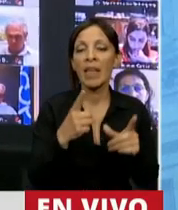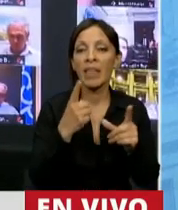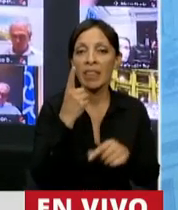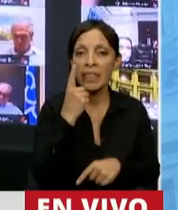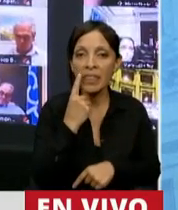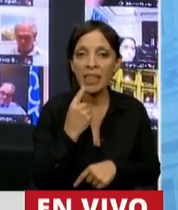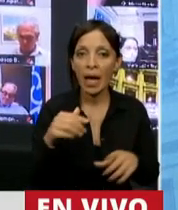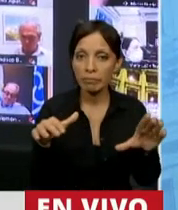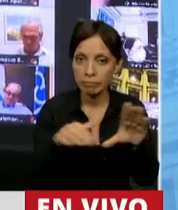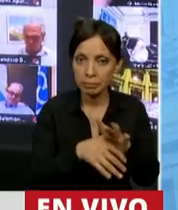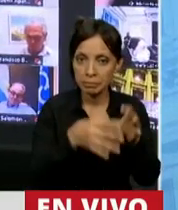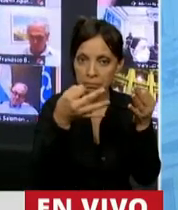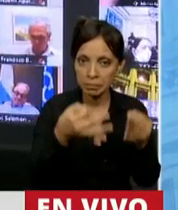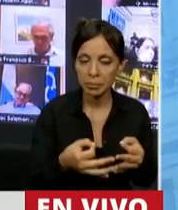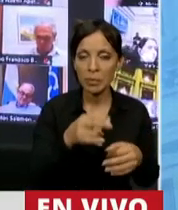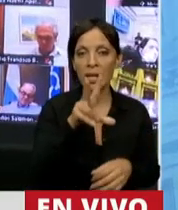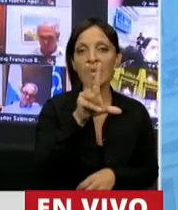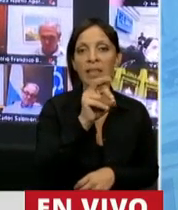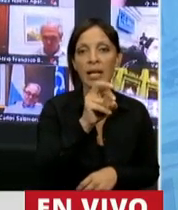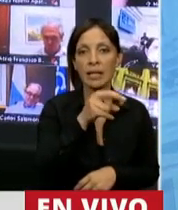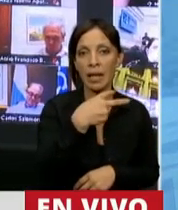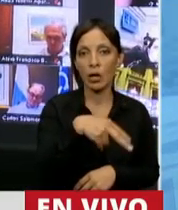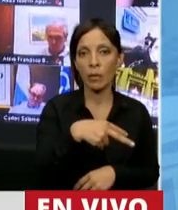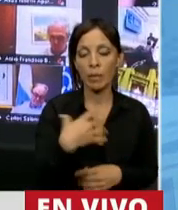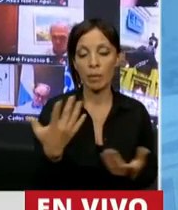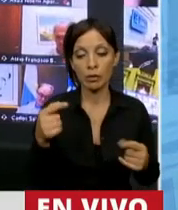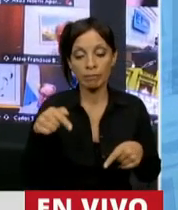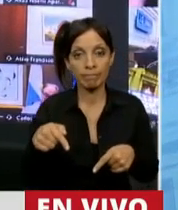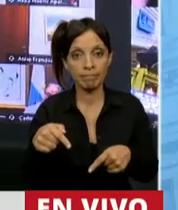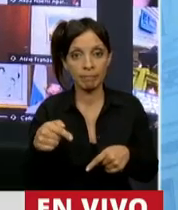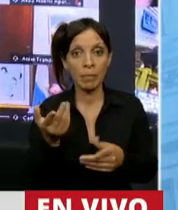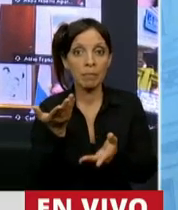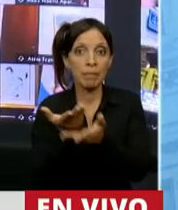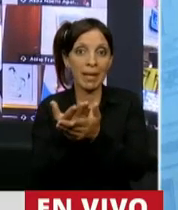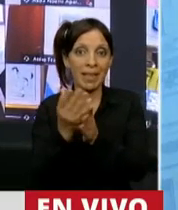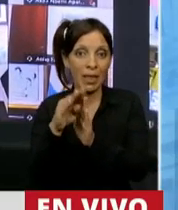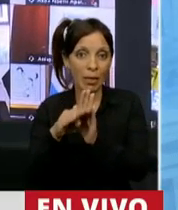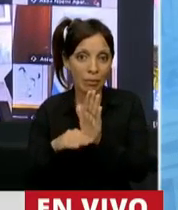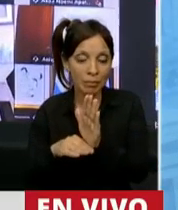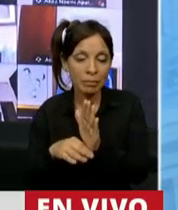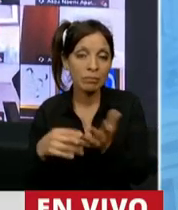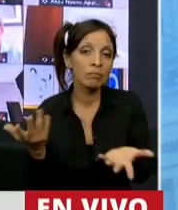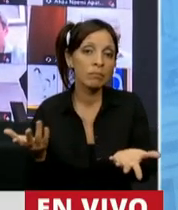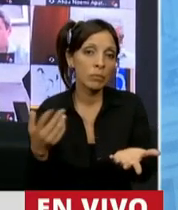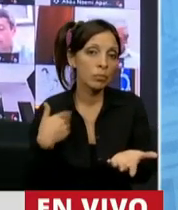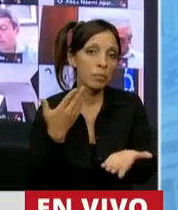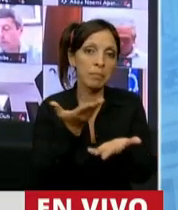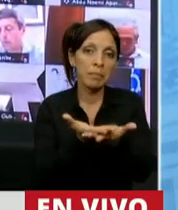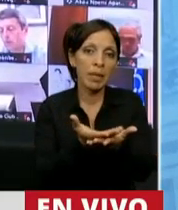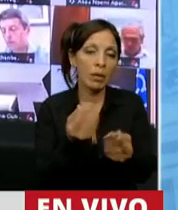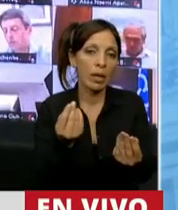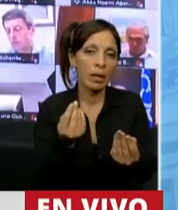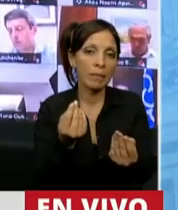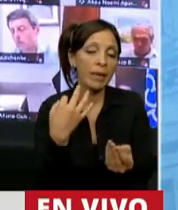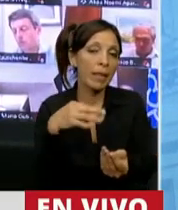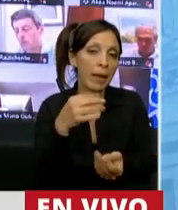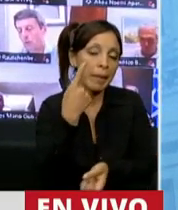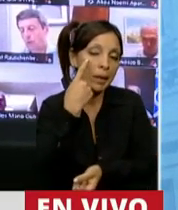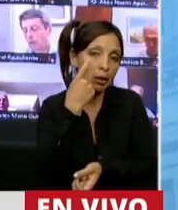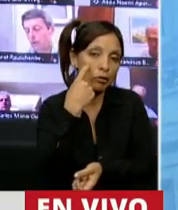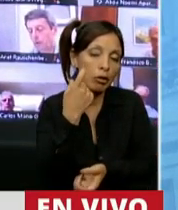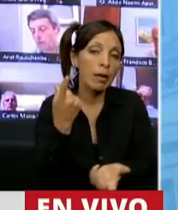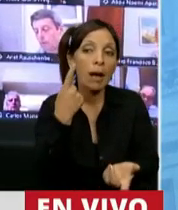de noviembre. Y es por eso que en ese sentido esta moción de orden, presidente, es que le voy a solicitar que se verifique